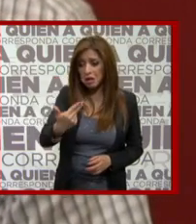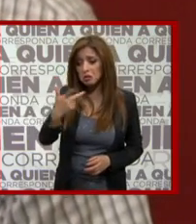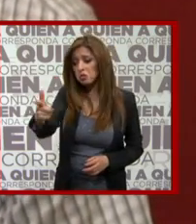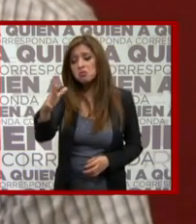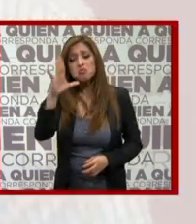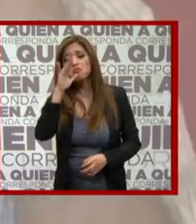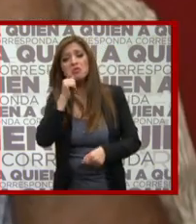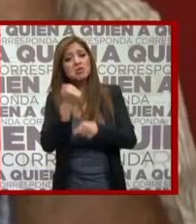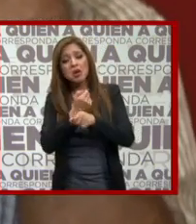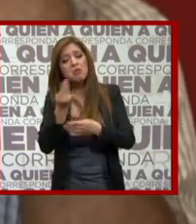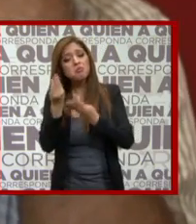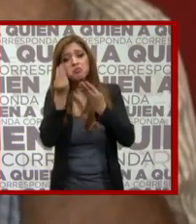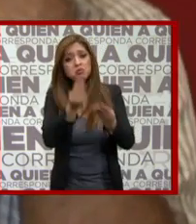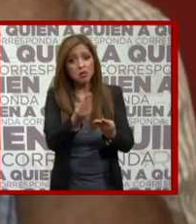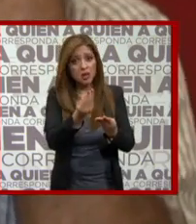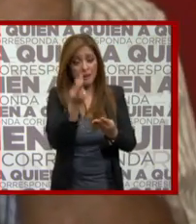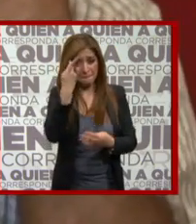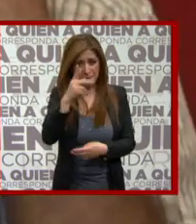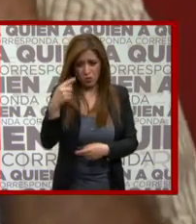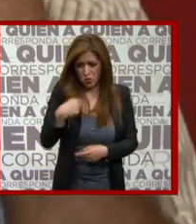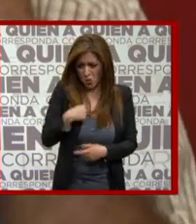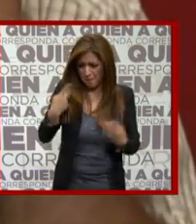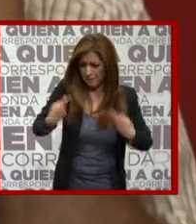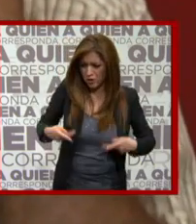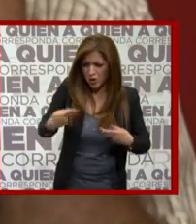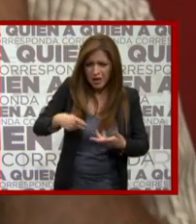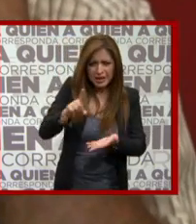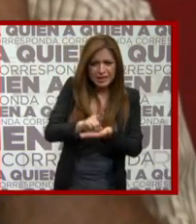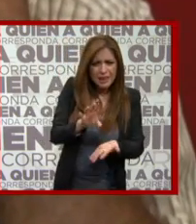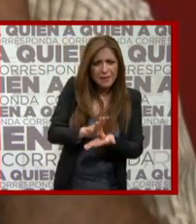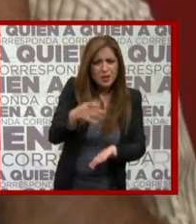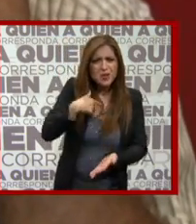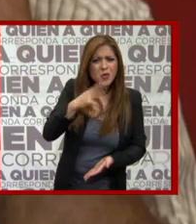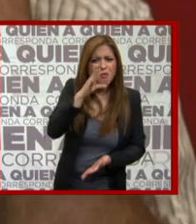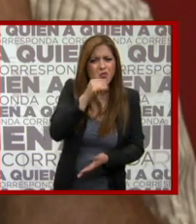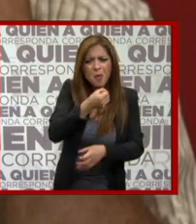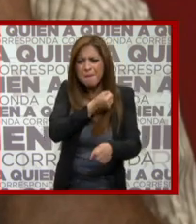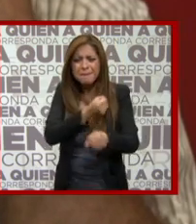una recomendación. Yo, una persona con discapacidad, ¿cree que yo voy a golpear a alguien?